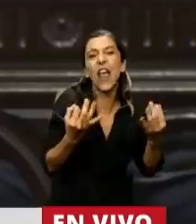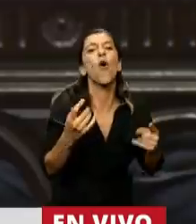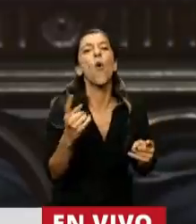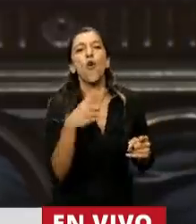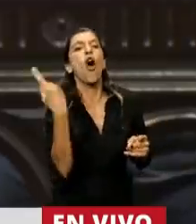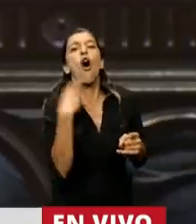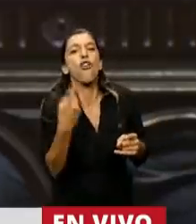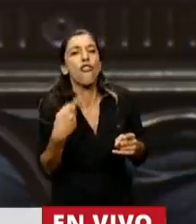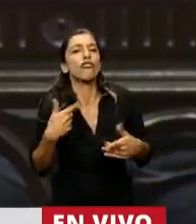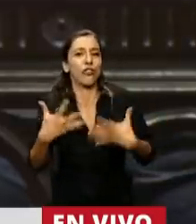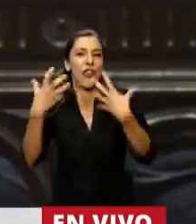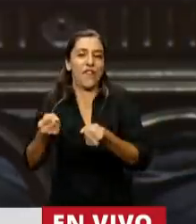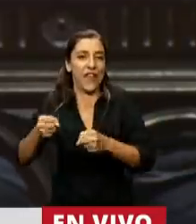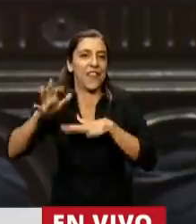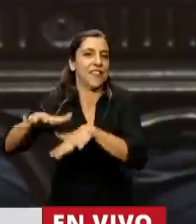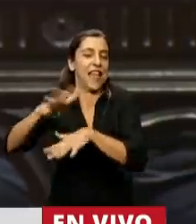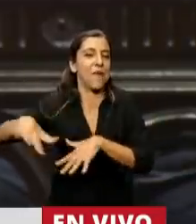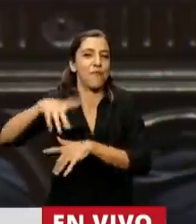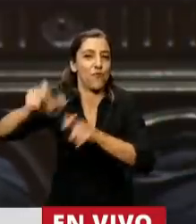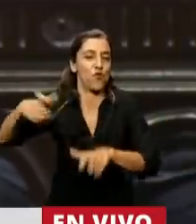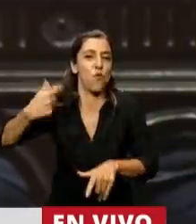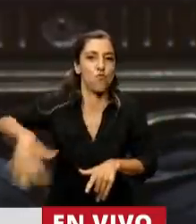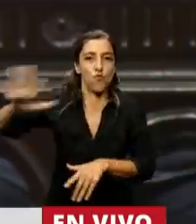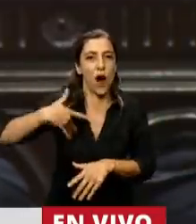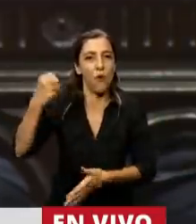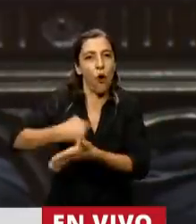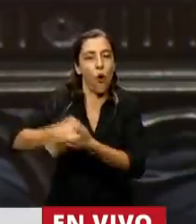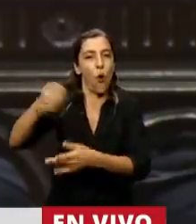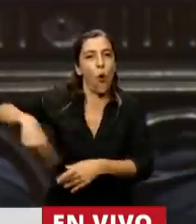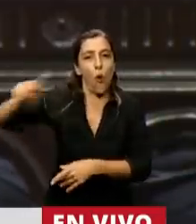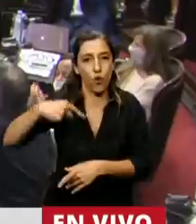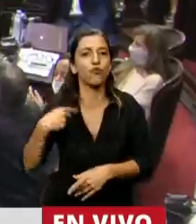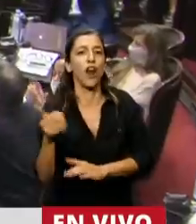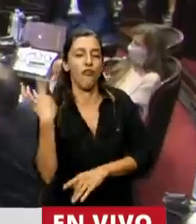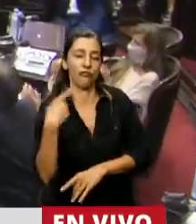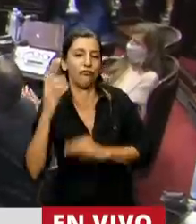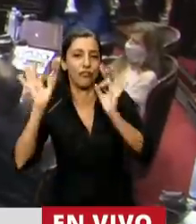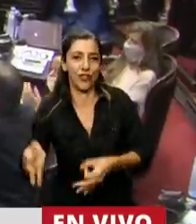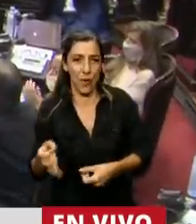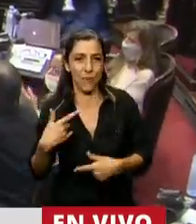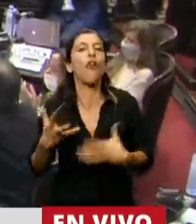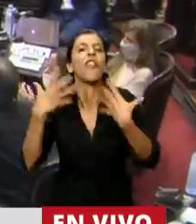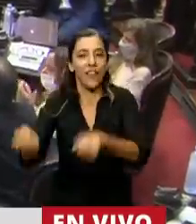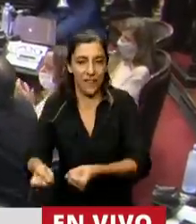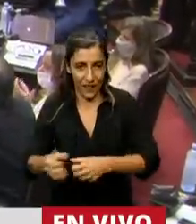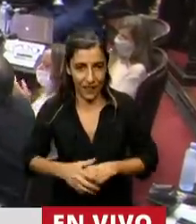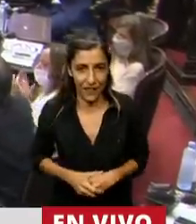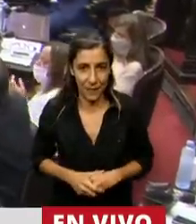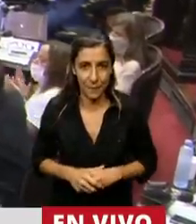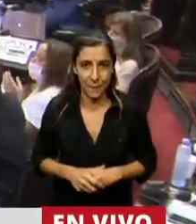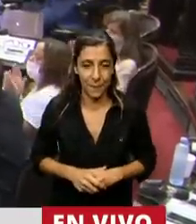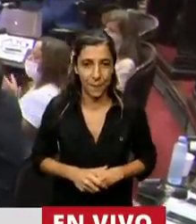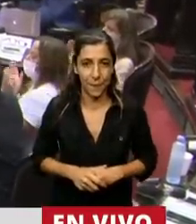de lado de david porque sabemos que tenemos que fallar muchas veces y dar toda la pelea que hay que dar de eso se trata